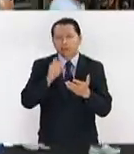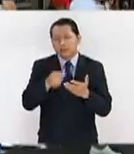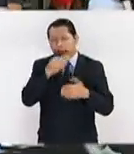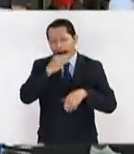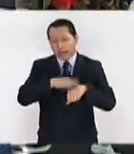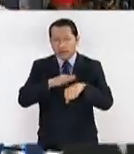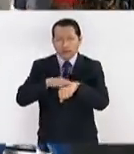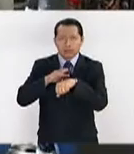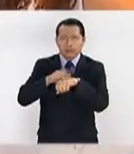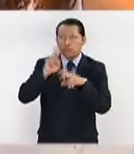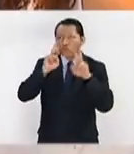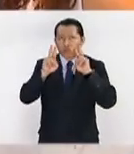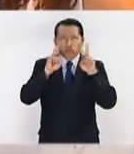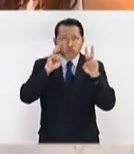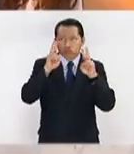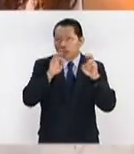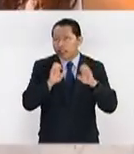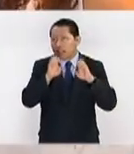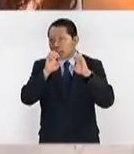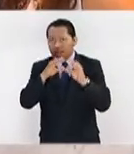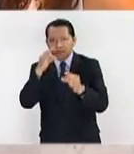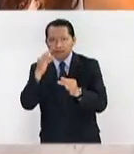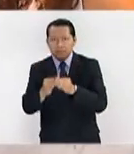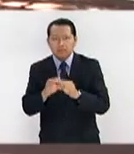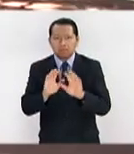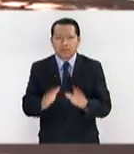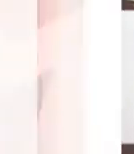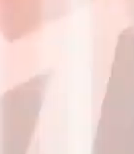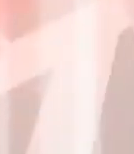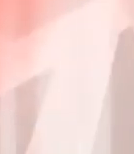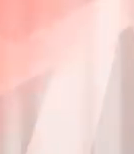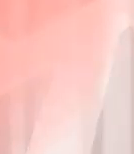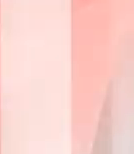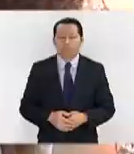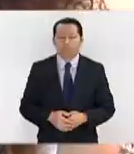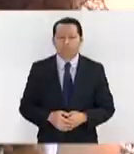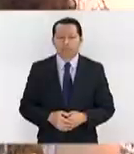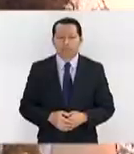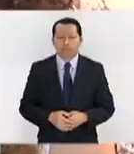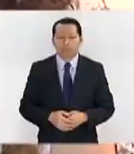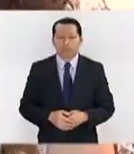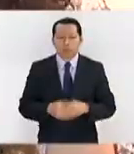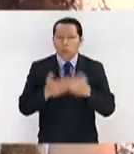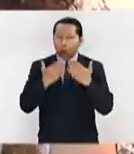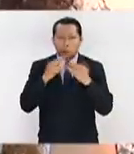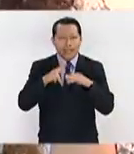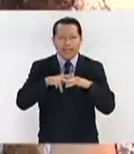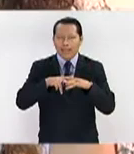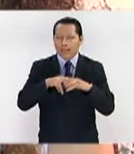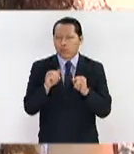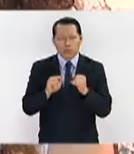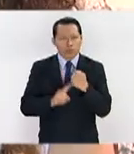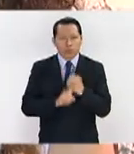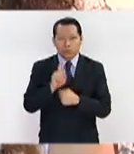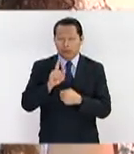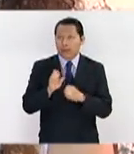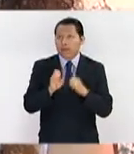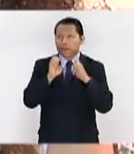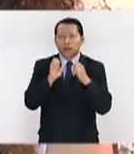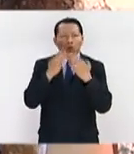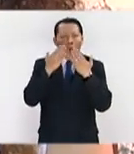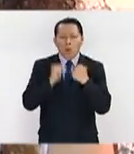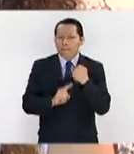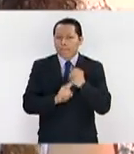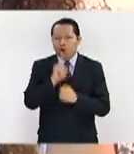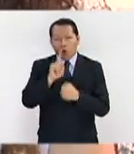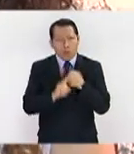que ya se verificó la estructura de la mayoría de las construcciones. problema, o sea, de hecho el edificio no tiene absolutamente